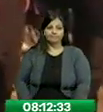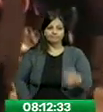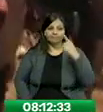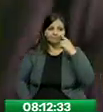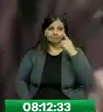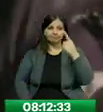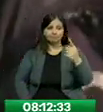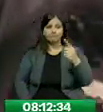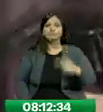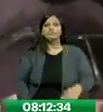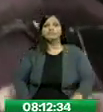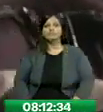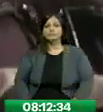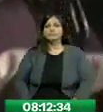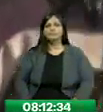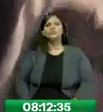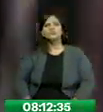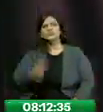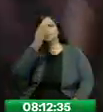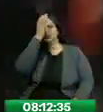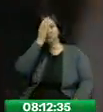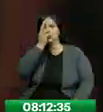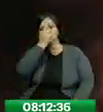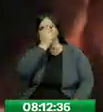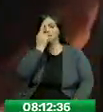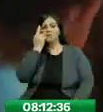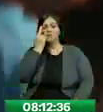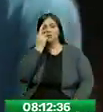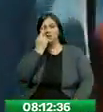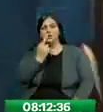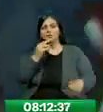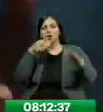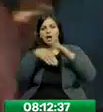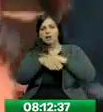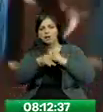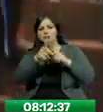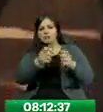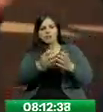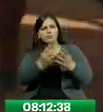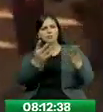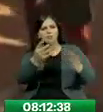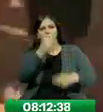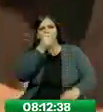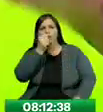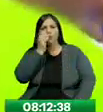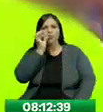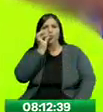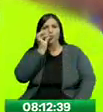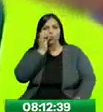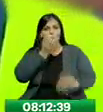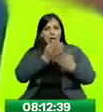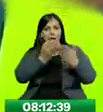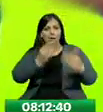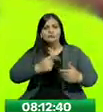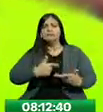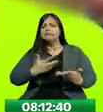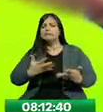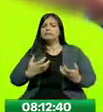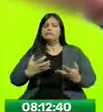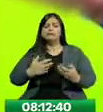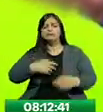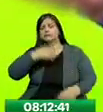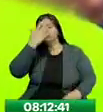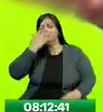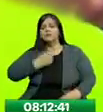constata que en el interior se encuentran varias personas. A este centro, que mal podríamos llamarle un centro de rehabilitación o